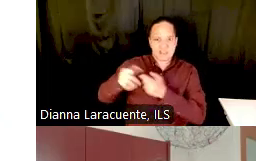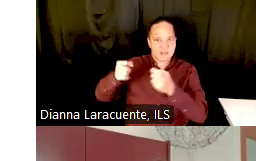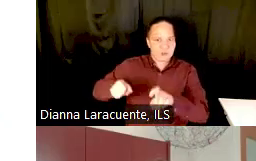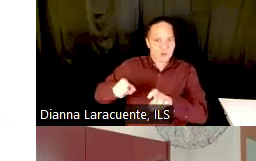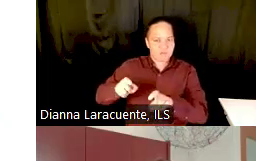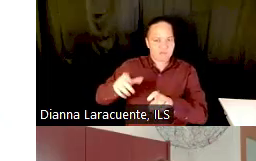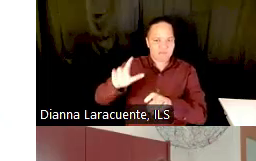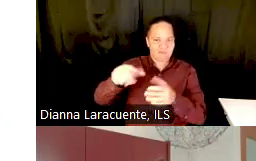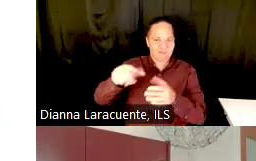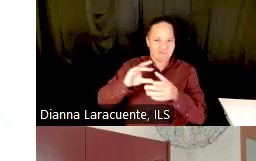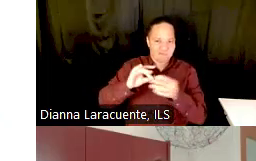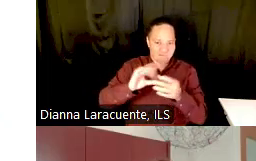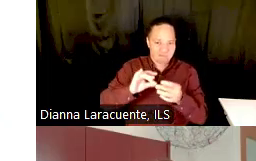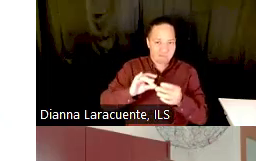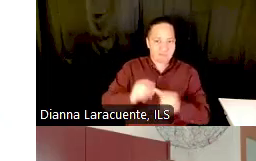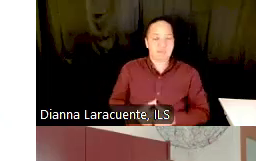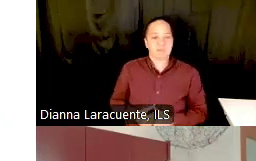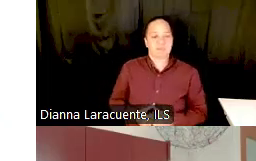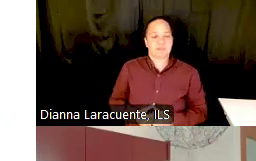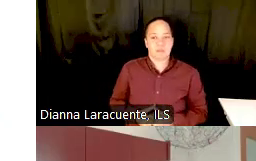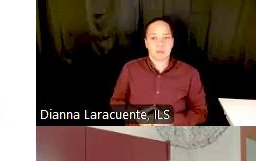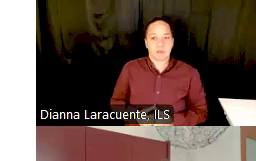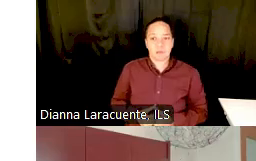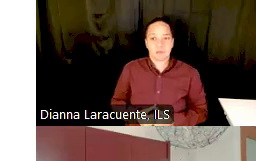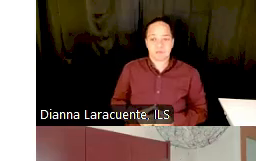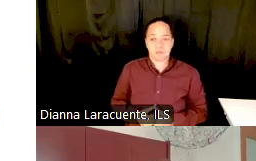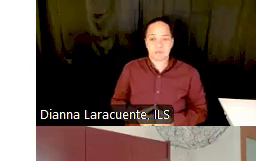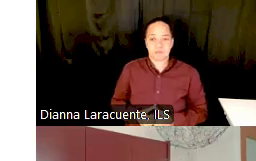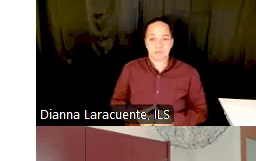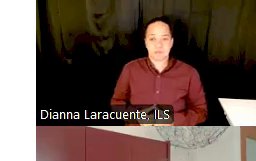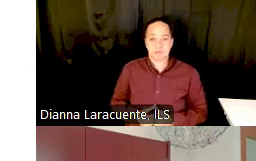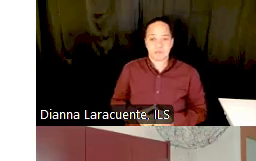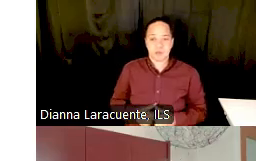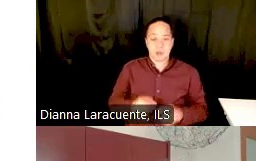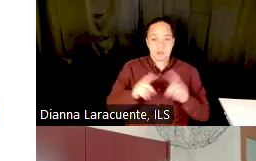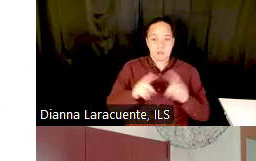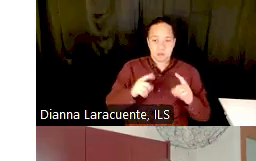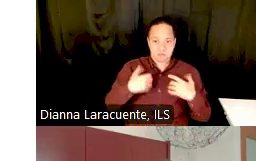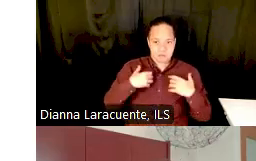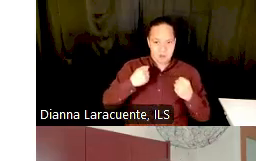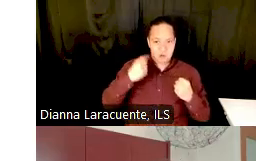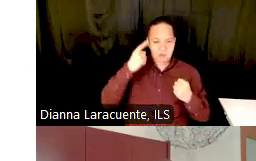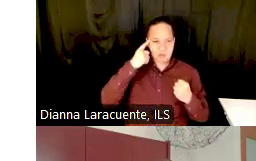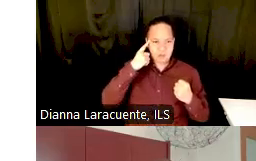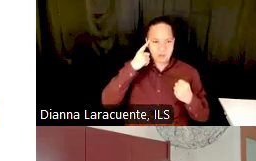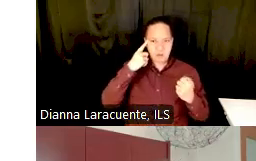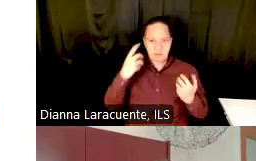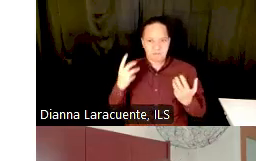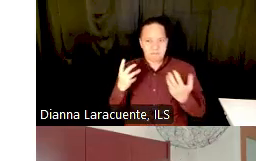mismo. Pero ¿se acuerdan que en un principio siempre dijimos que la salud mental es un componente de la salud